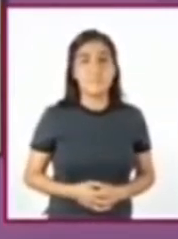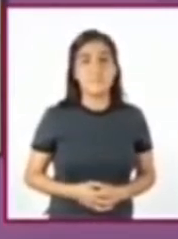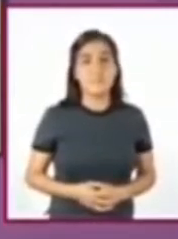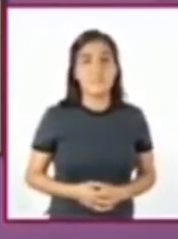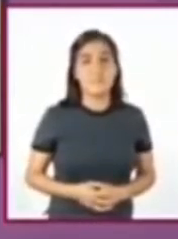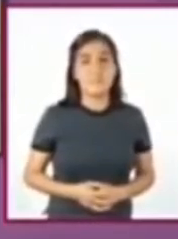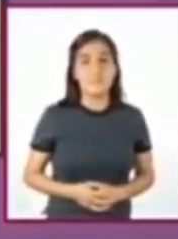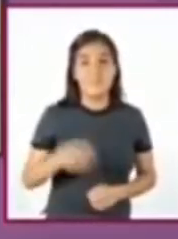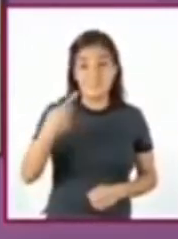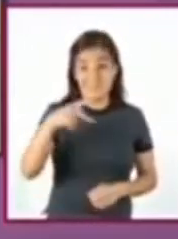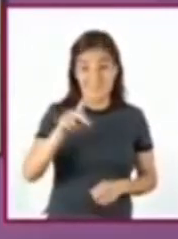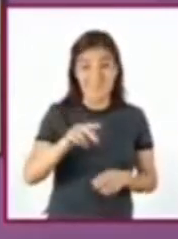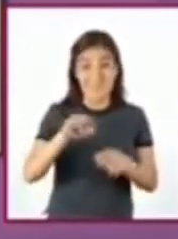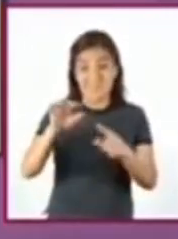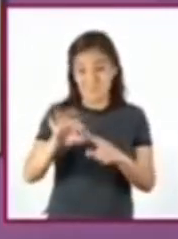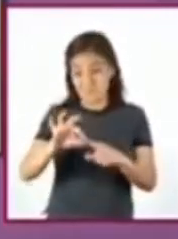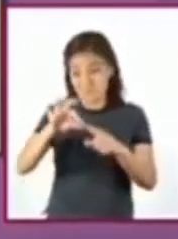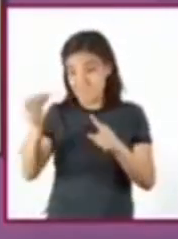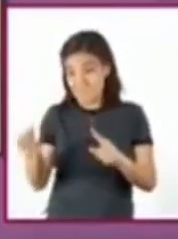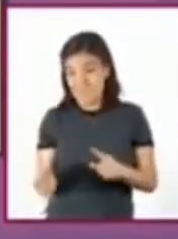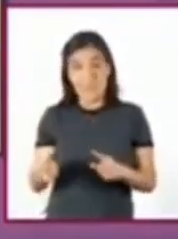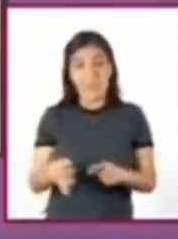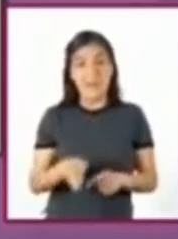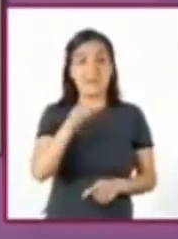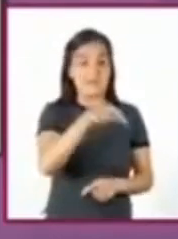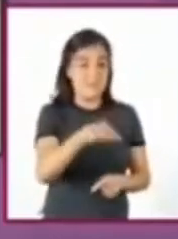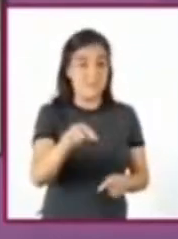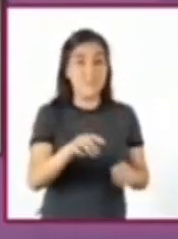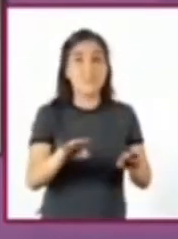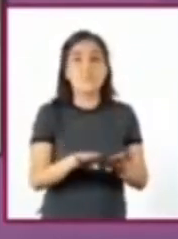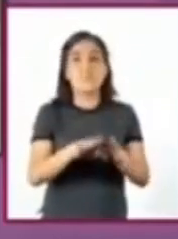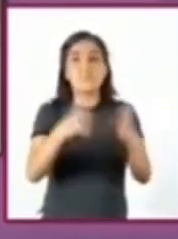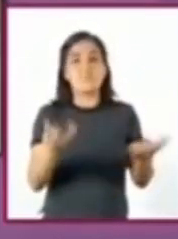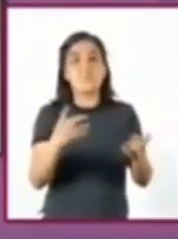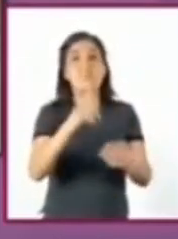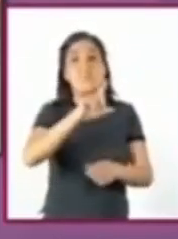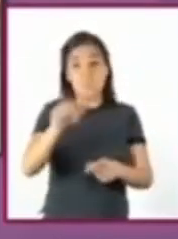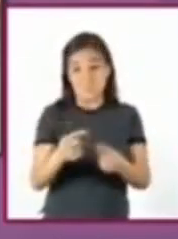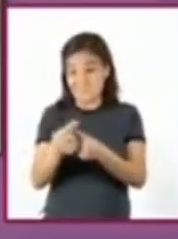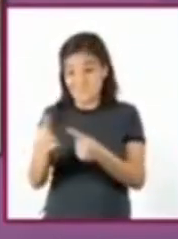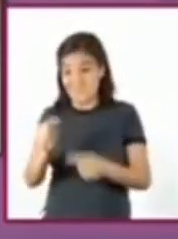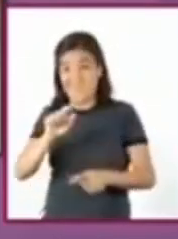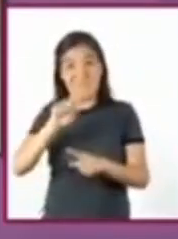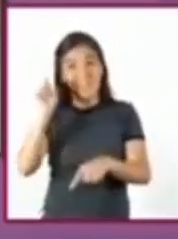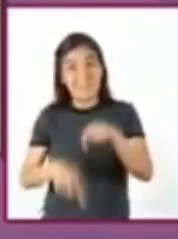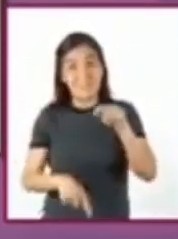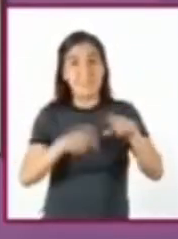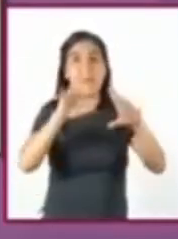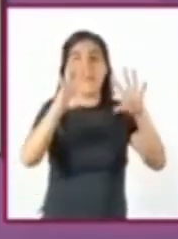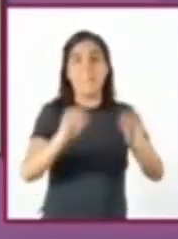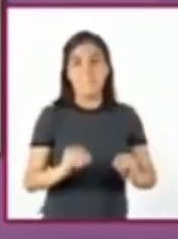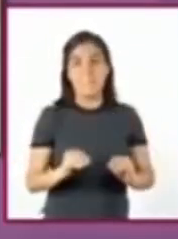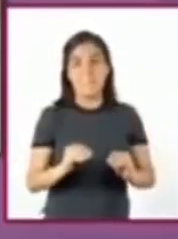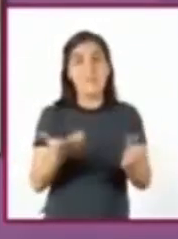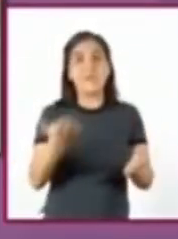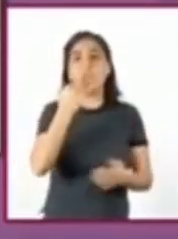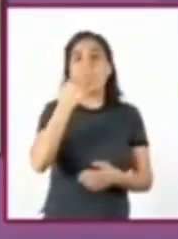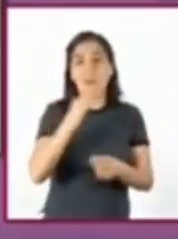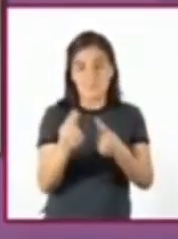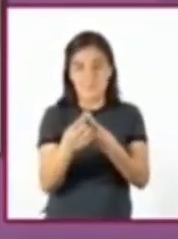Pero si desconectamos alguno, el circuito se abre y todos se apagan, ya que la corriente deja de circular.